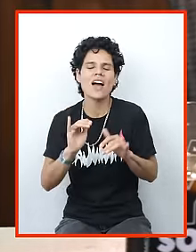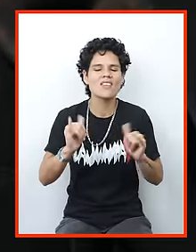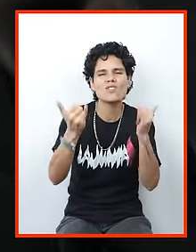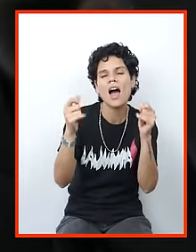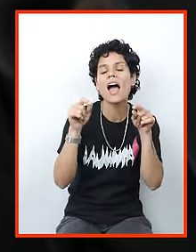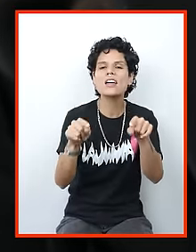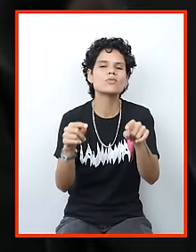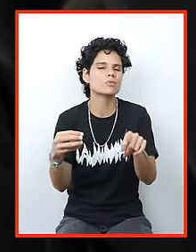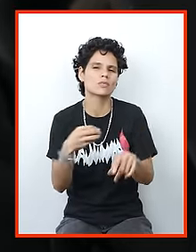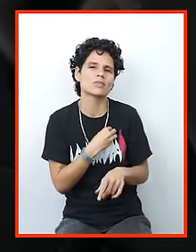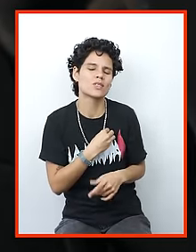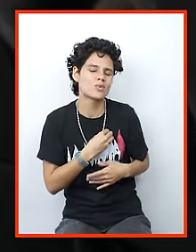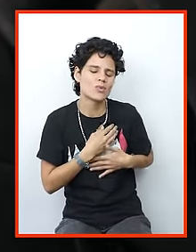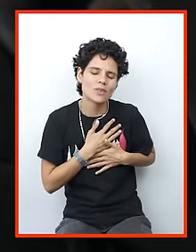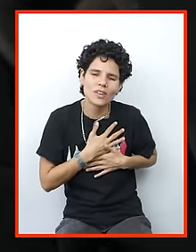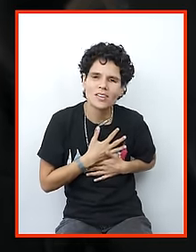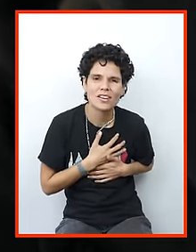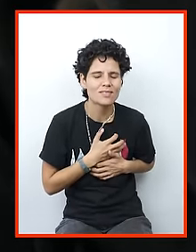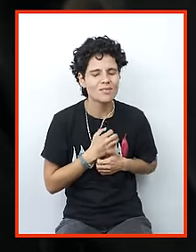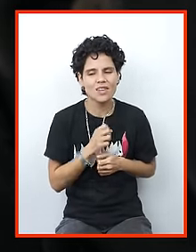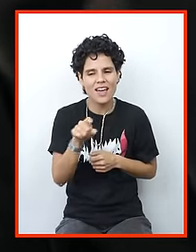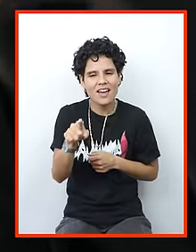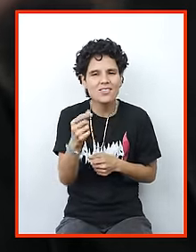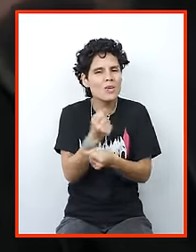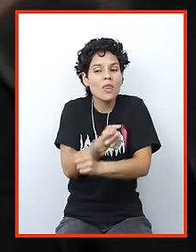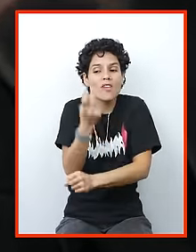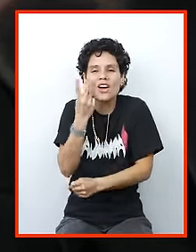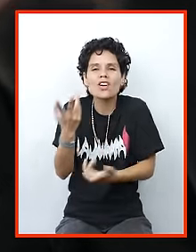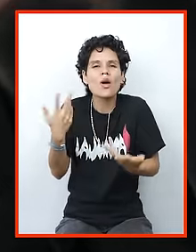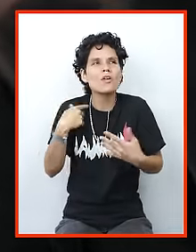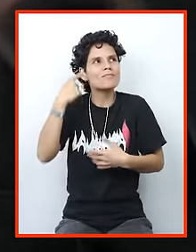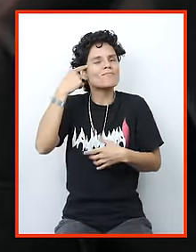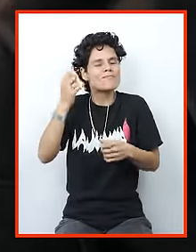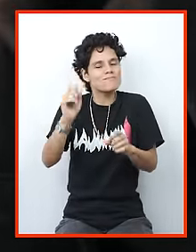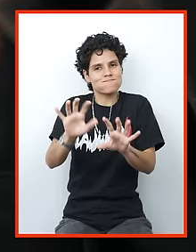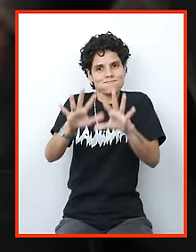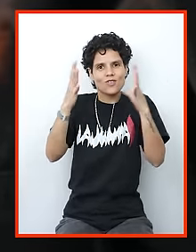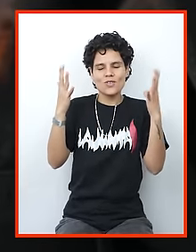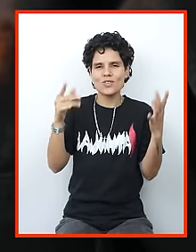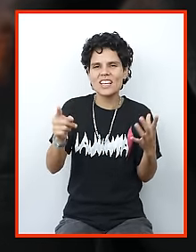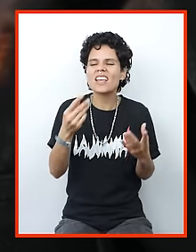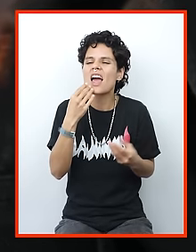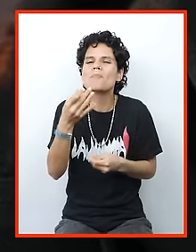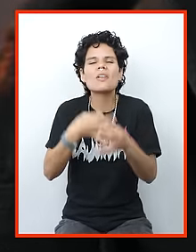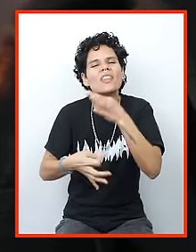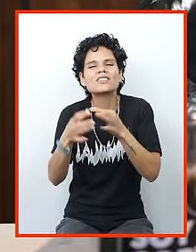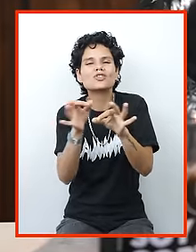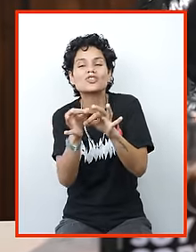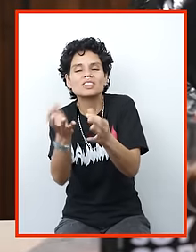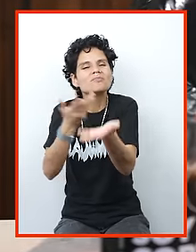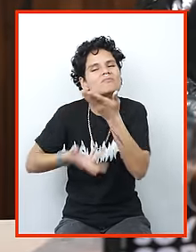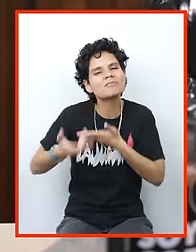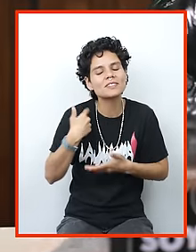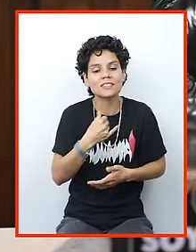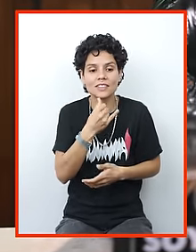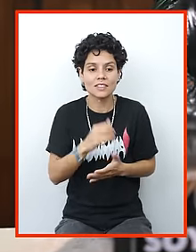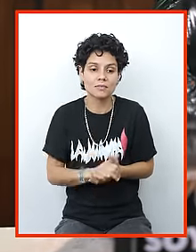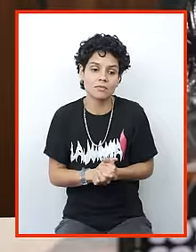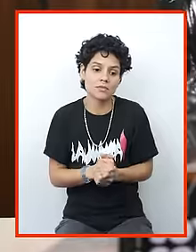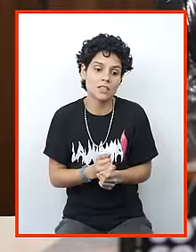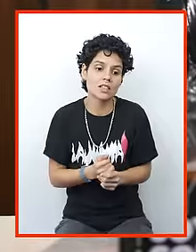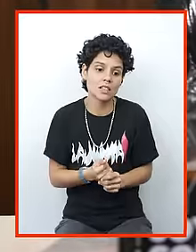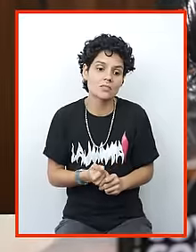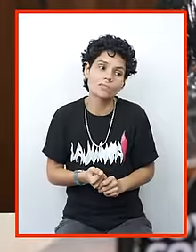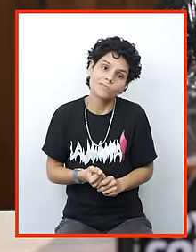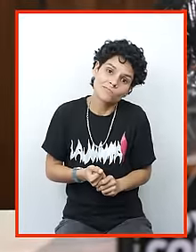Entonces, eso me duele, como no ver su reacción así, como, ¿qué me puede decir? Eso. Bueno, ya...